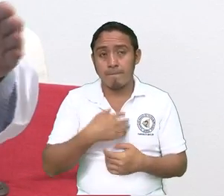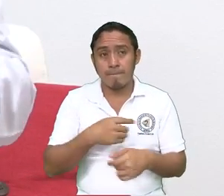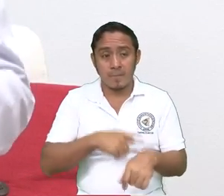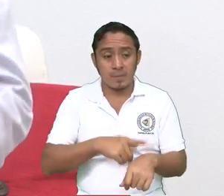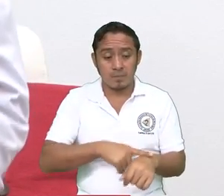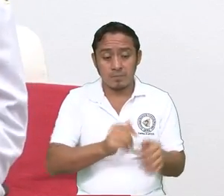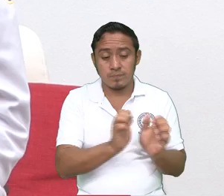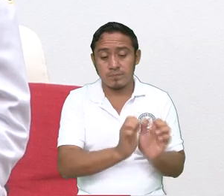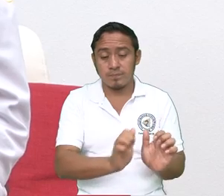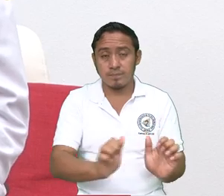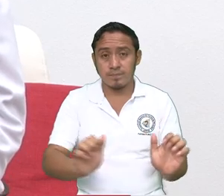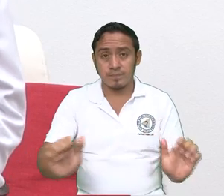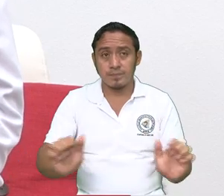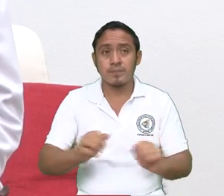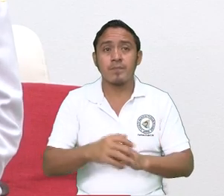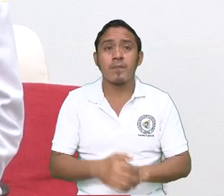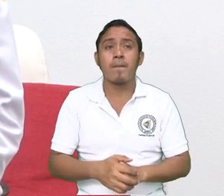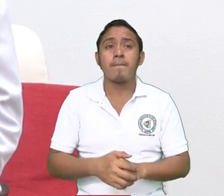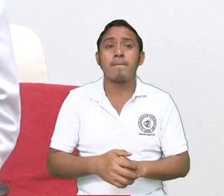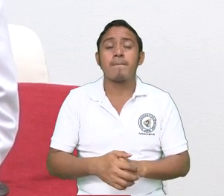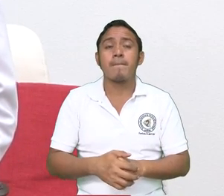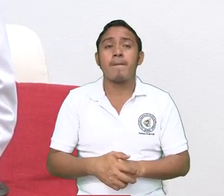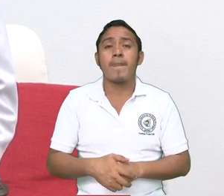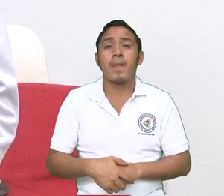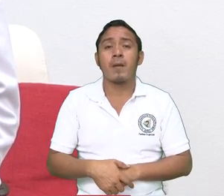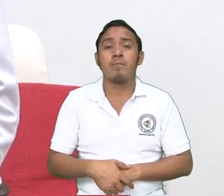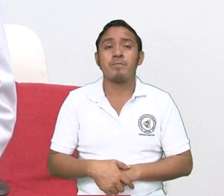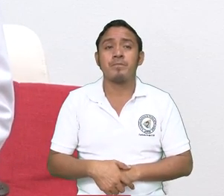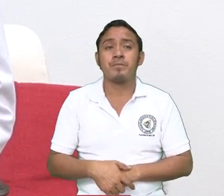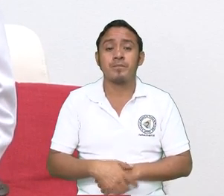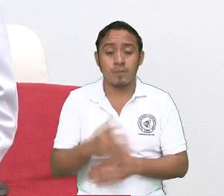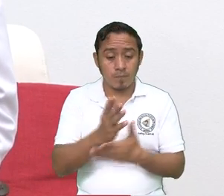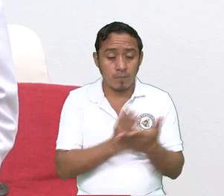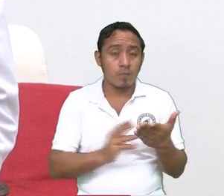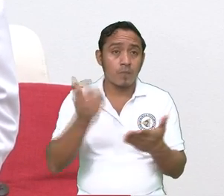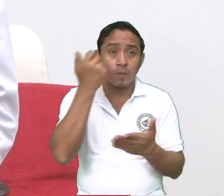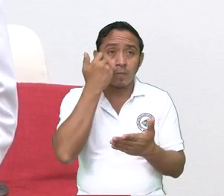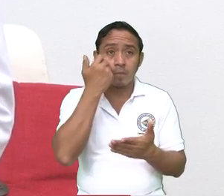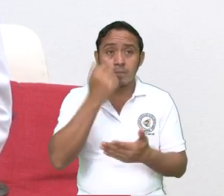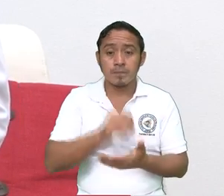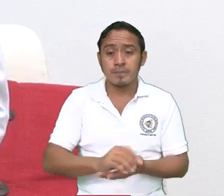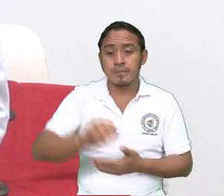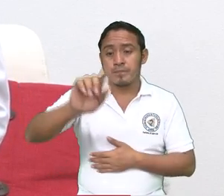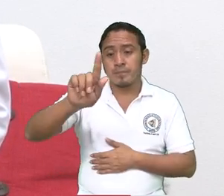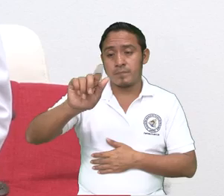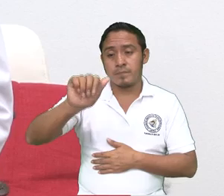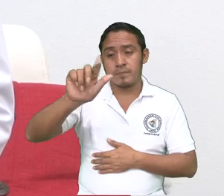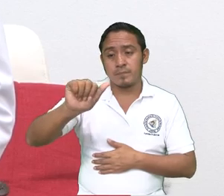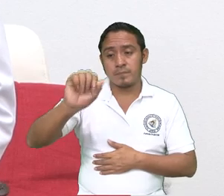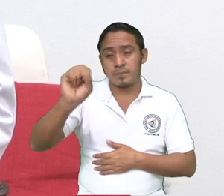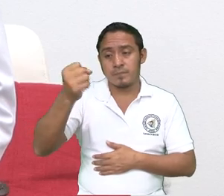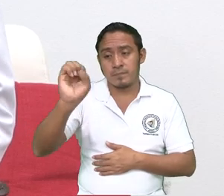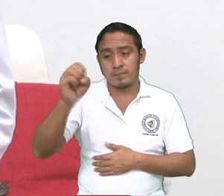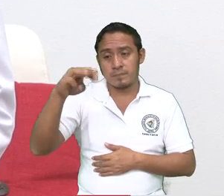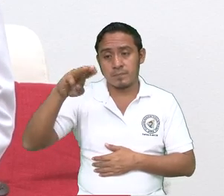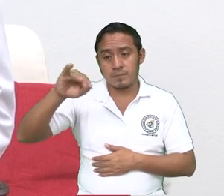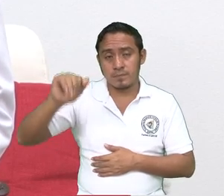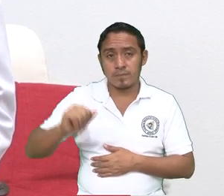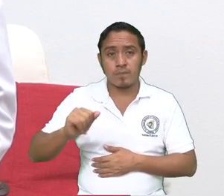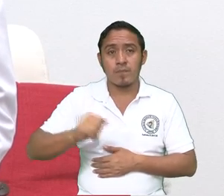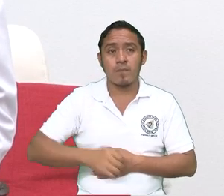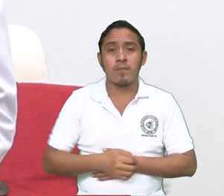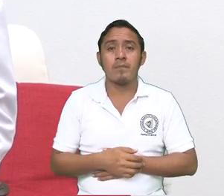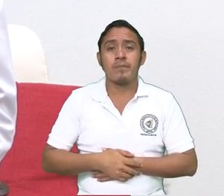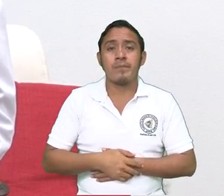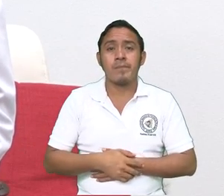infancia existe una estructura que se llama o algunas enfermedades que se conocen como talasemia y tienen que ver